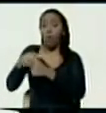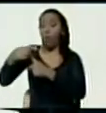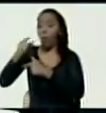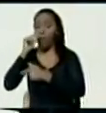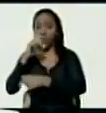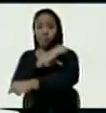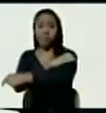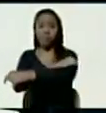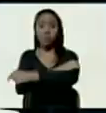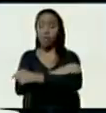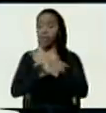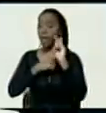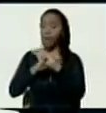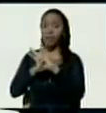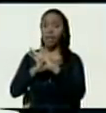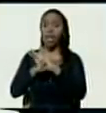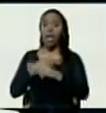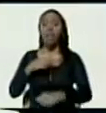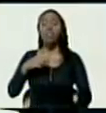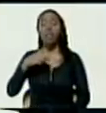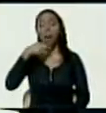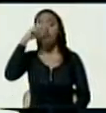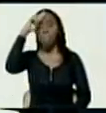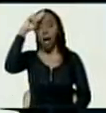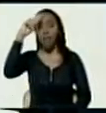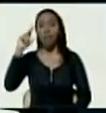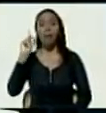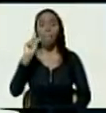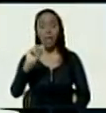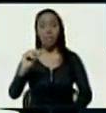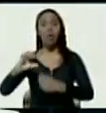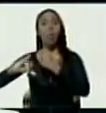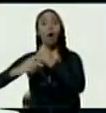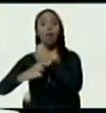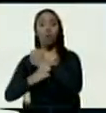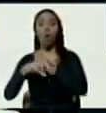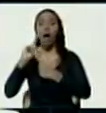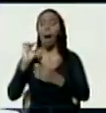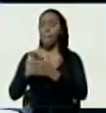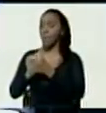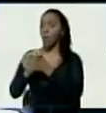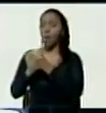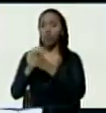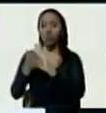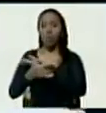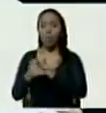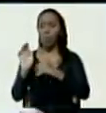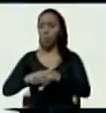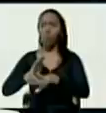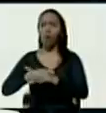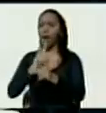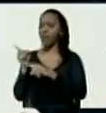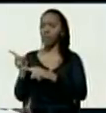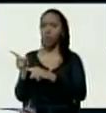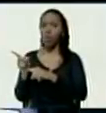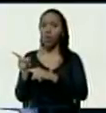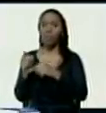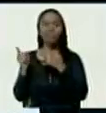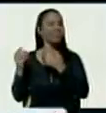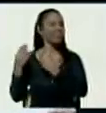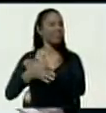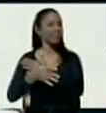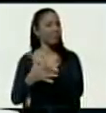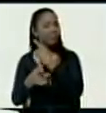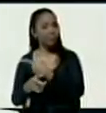lo sabemos, del padre del señor Juan Guaidó. Porque resulta, pasa, ocurre y